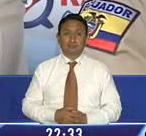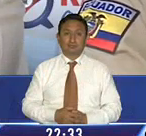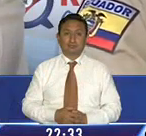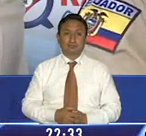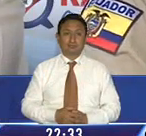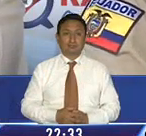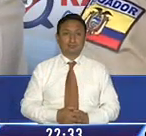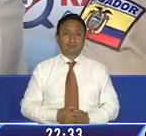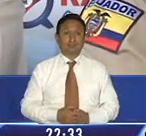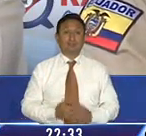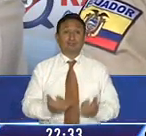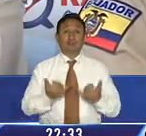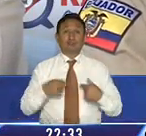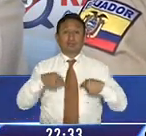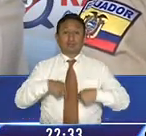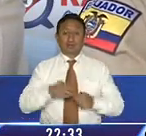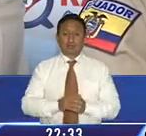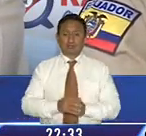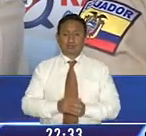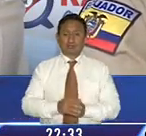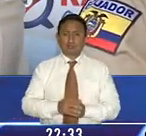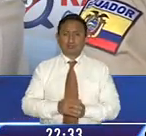operativo, contamos con un total de